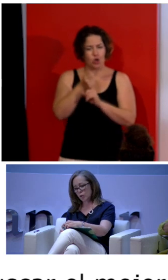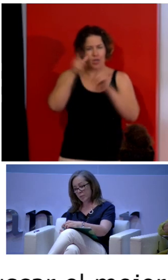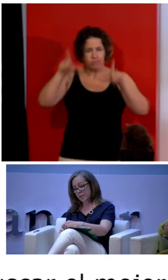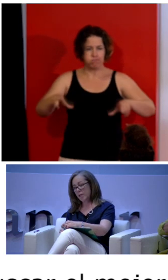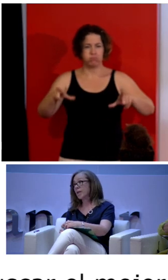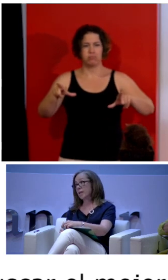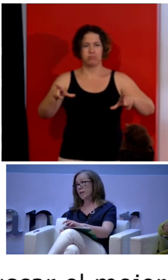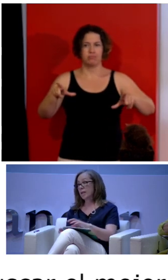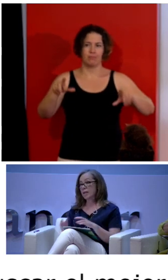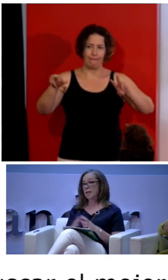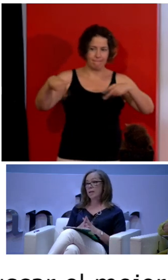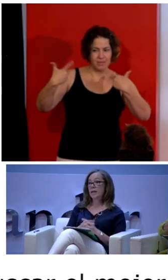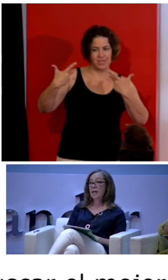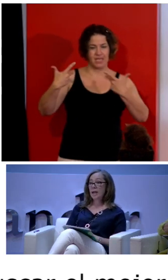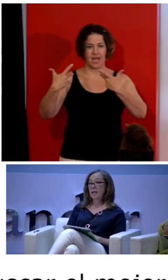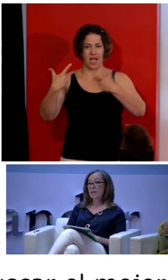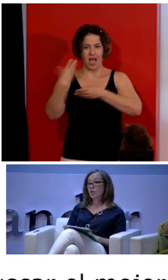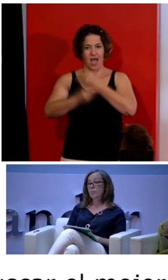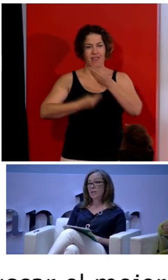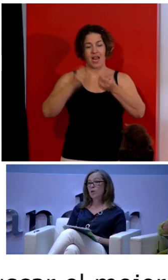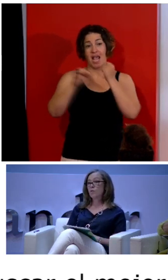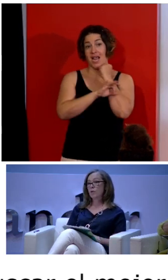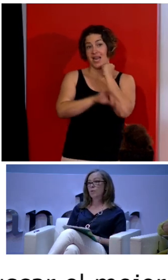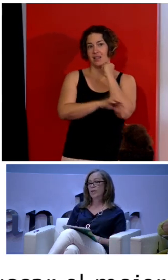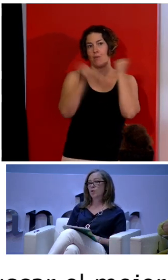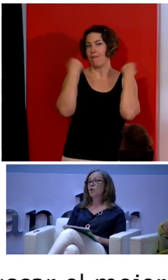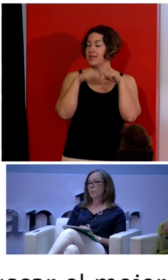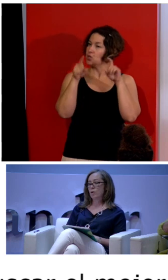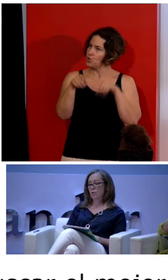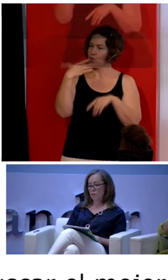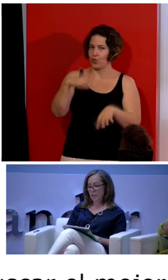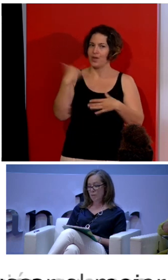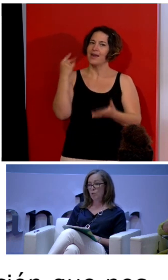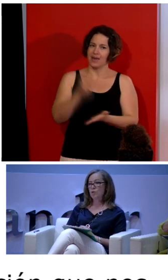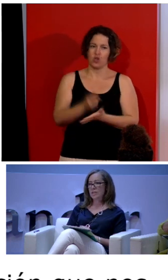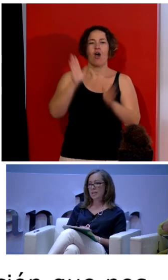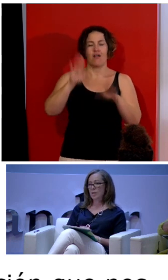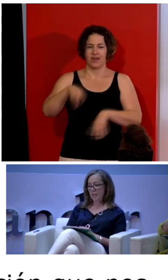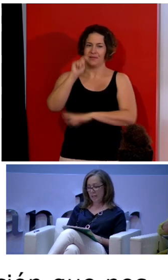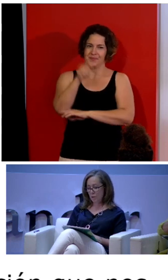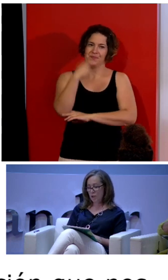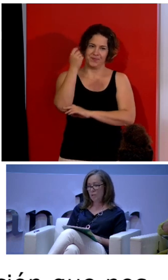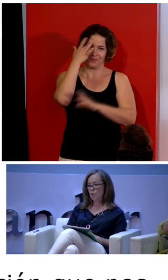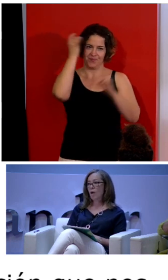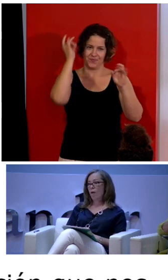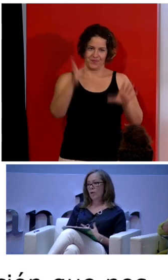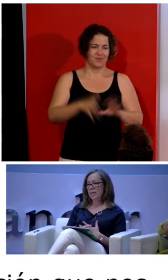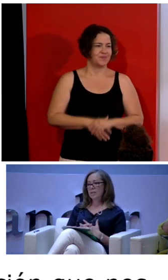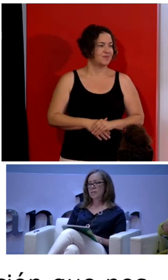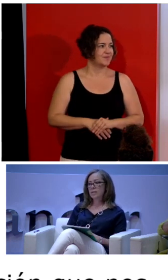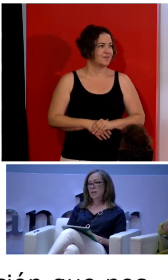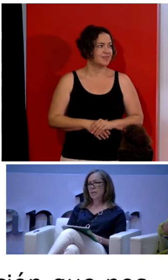que nos permitiera realizar el ejercicio práctico fue un reto, pero lo conseguimos. Esa es la verdad que conseguimos.